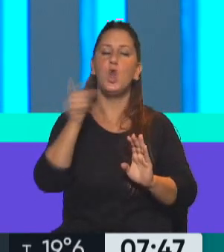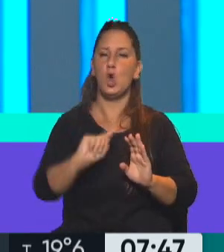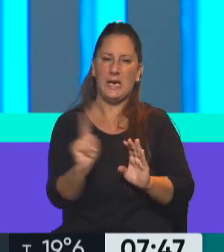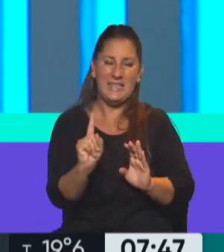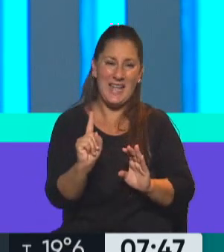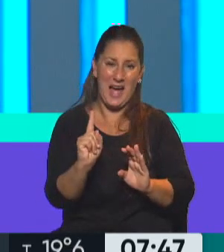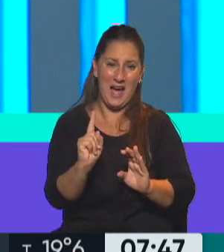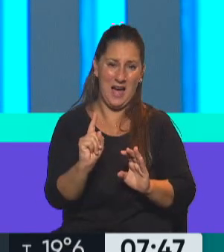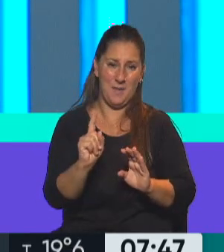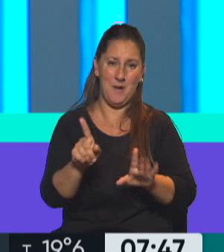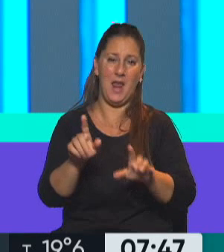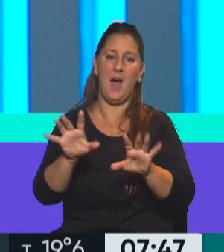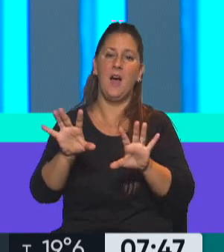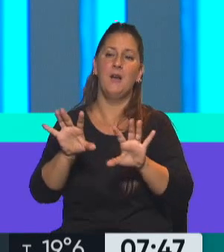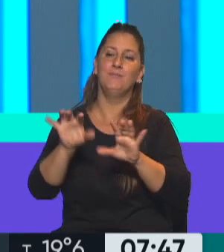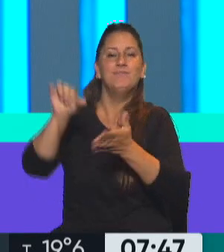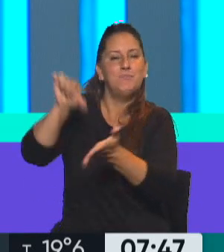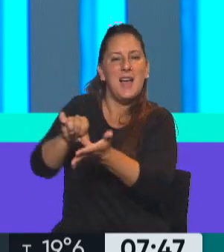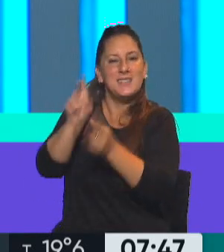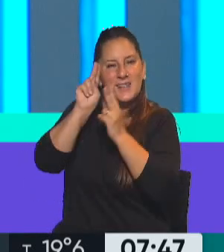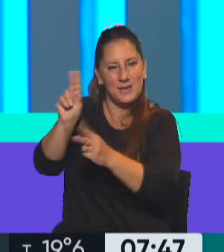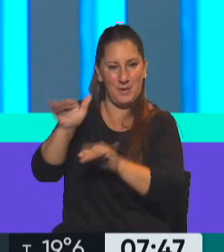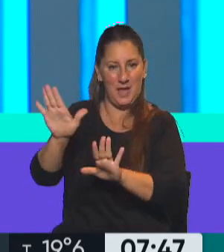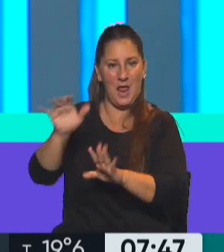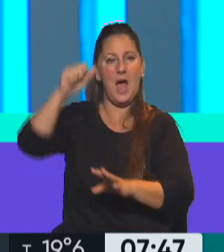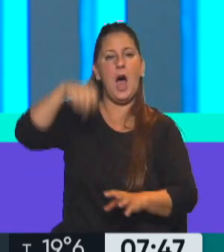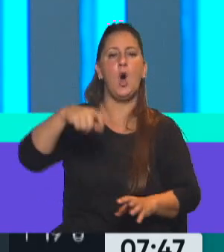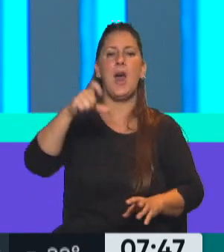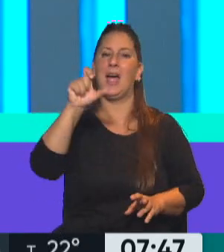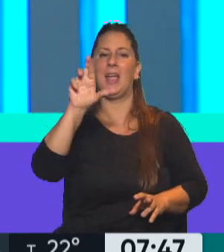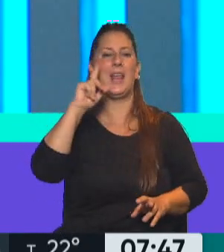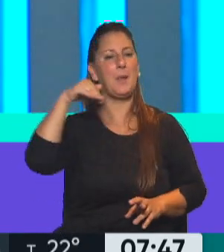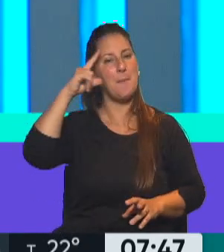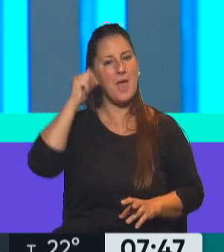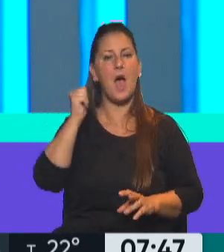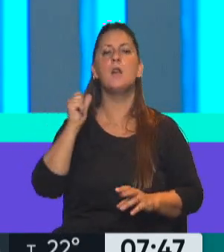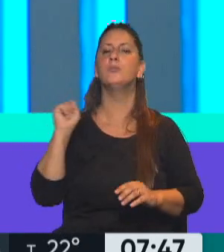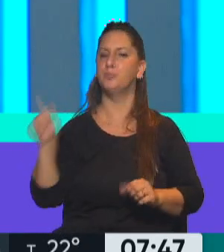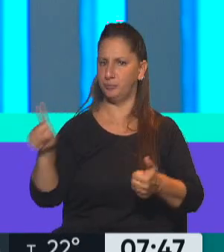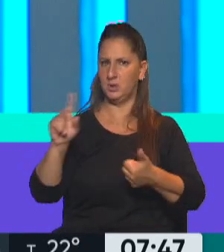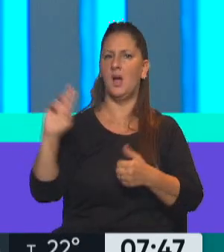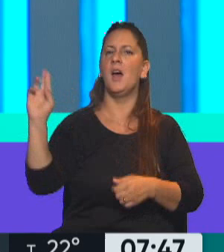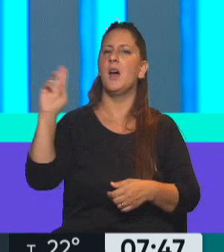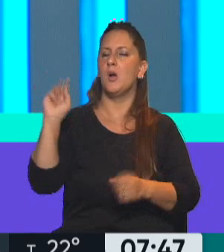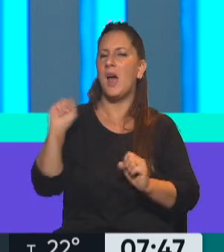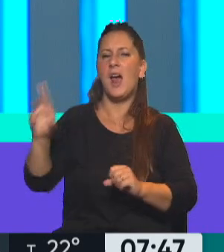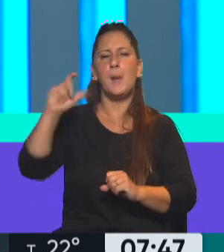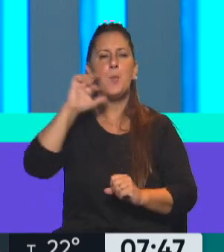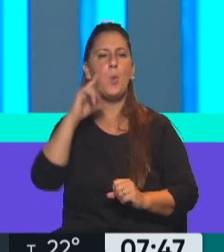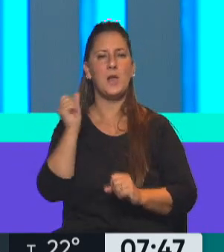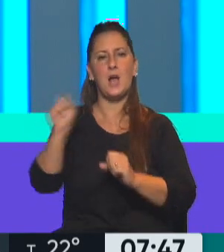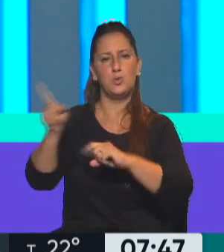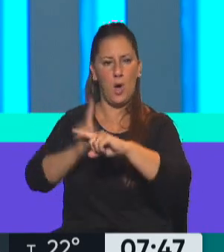no romper la integridad del país. Con Crimea es otra cosa. Crimea gozaba su estatus de república autónoma, tenía